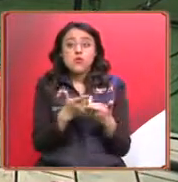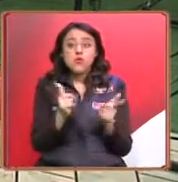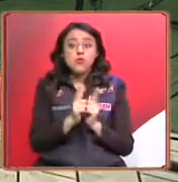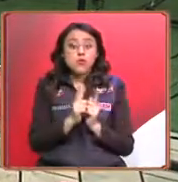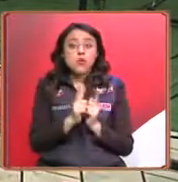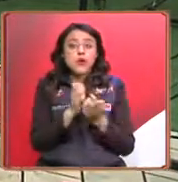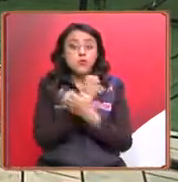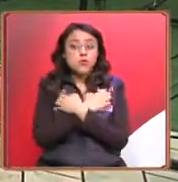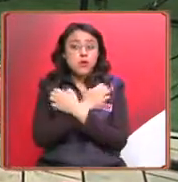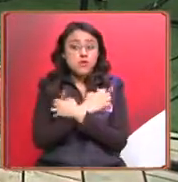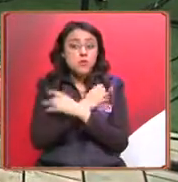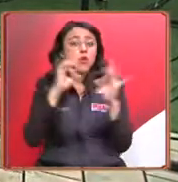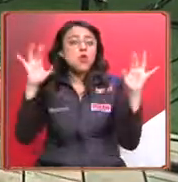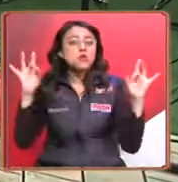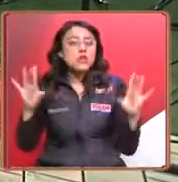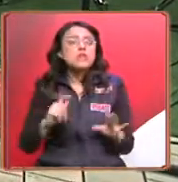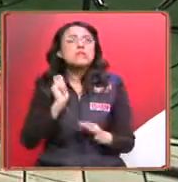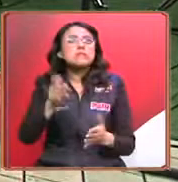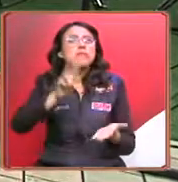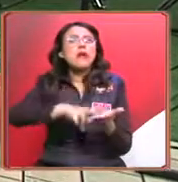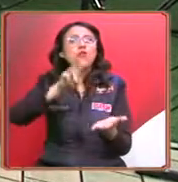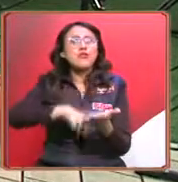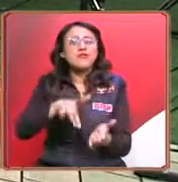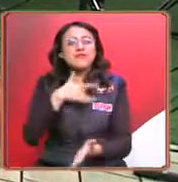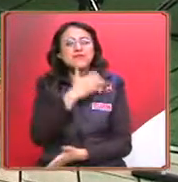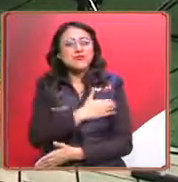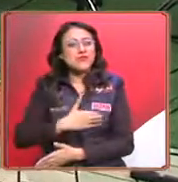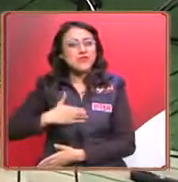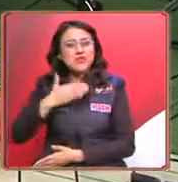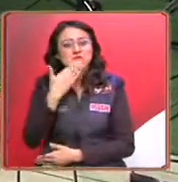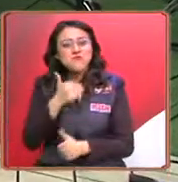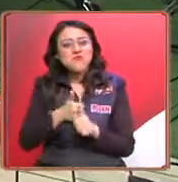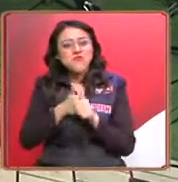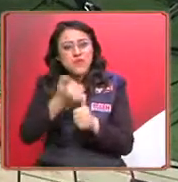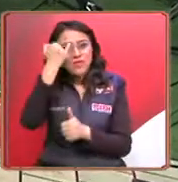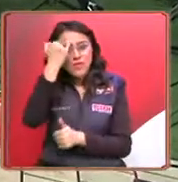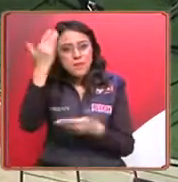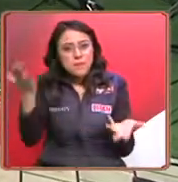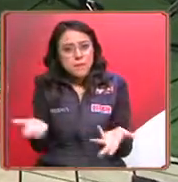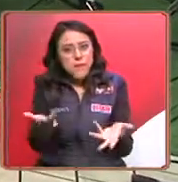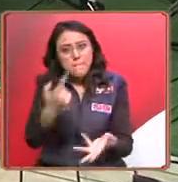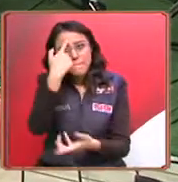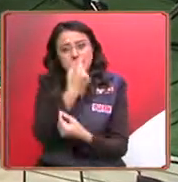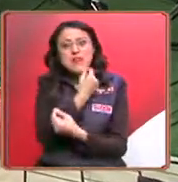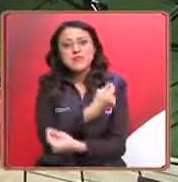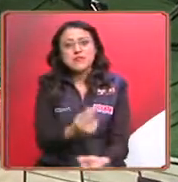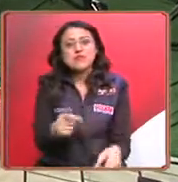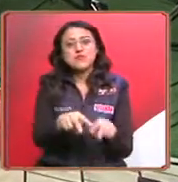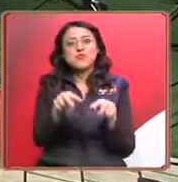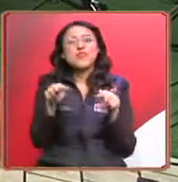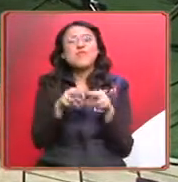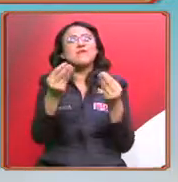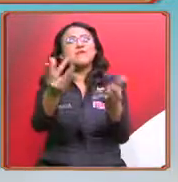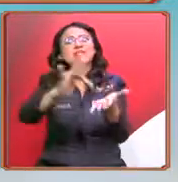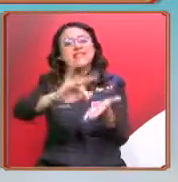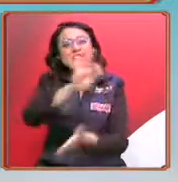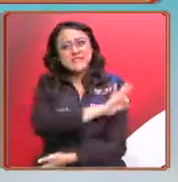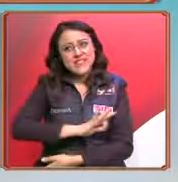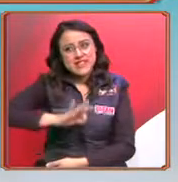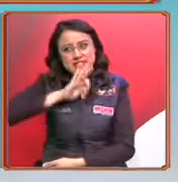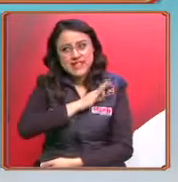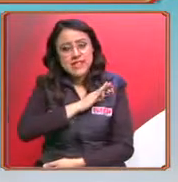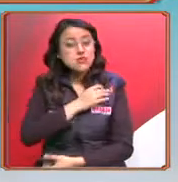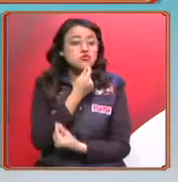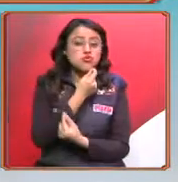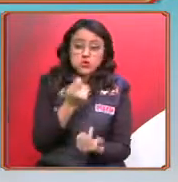es una educación basada en valores y estamos muy contentos por esta gran iniciativa que ustedes tienen para los niños más vulnerables. Muchas felicidades. Oye, ¿qué tal